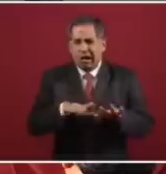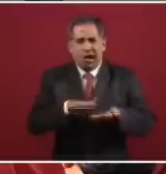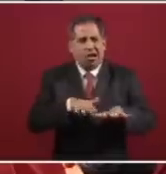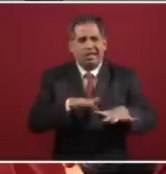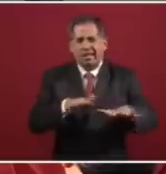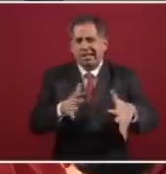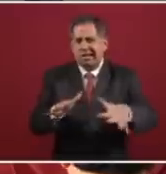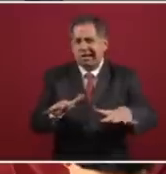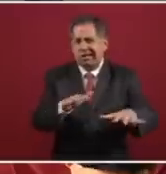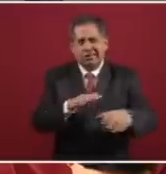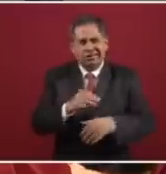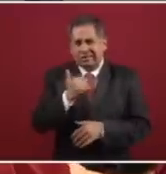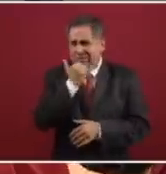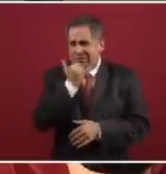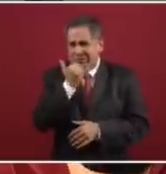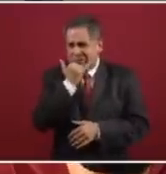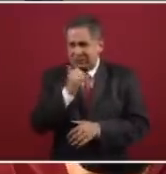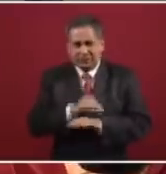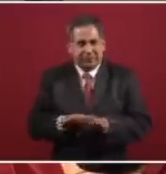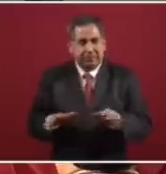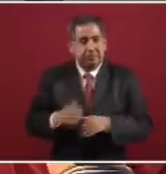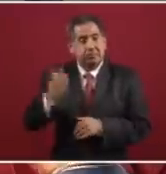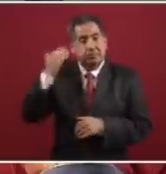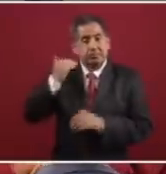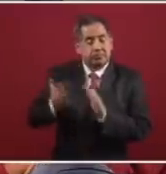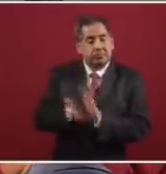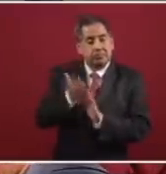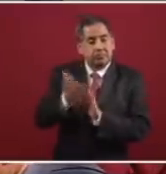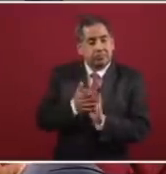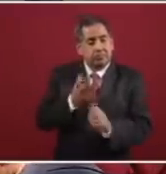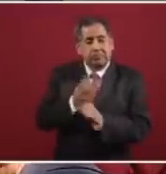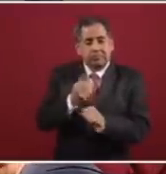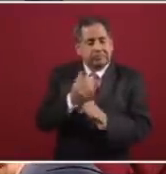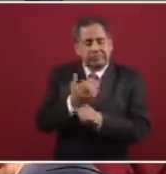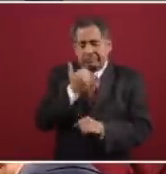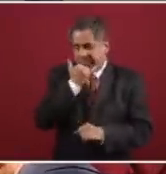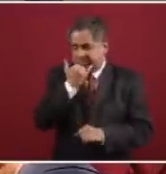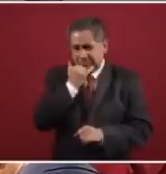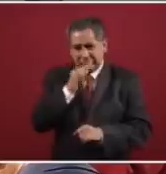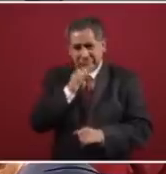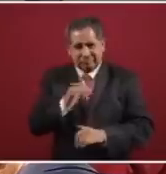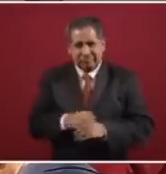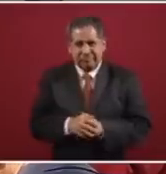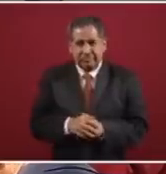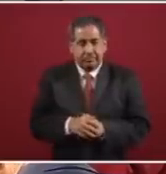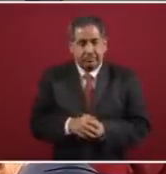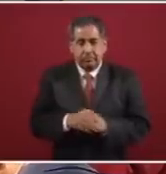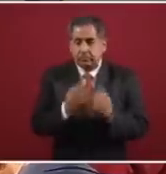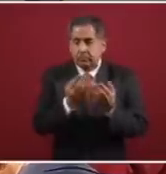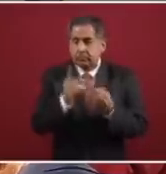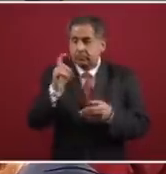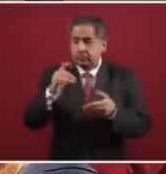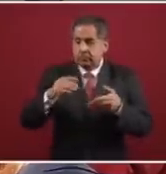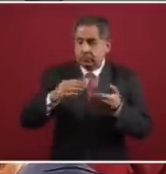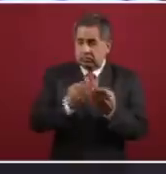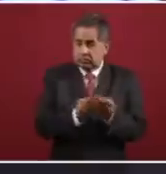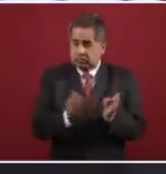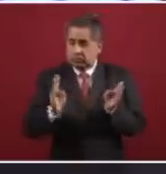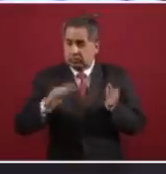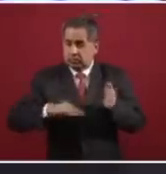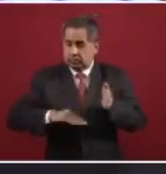hicieron las obras de infraestructura, las presas,